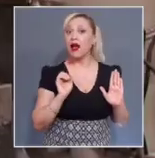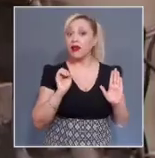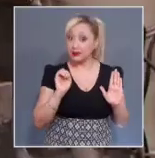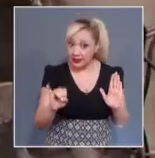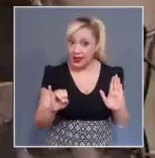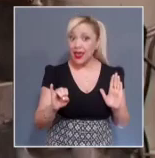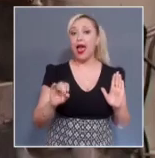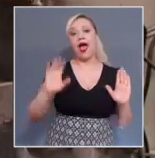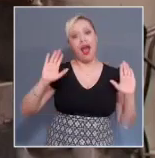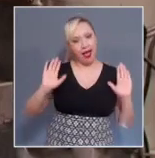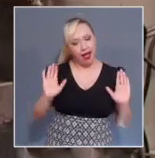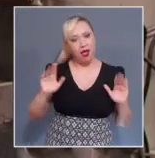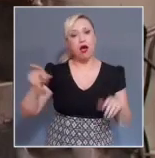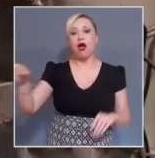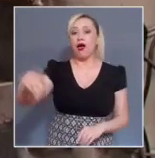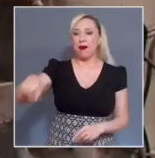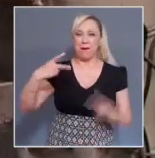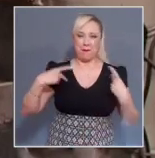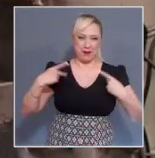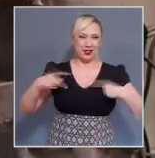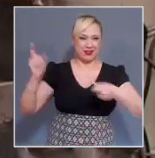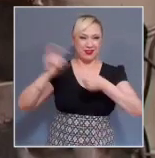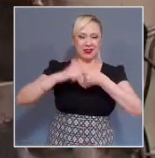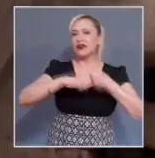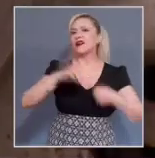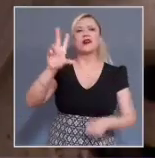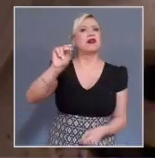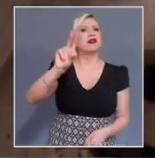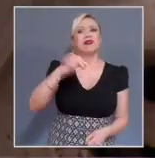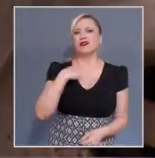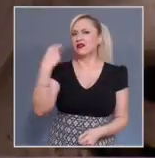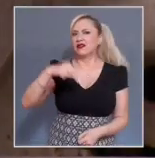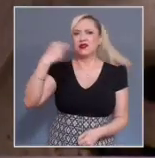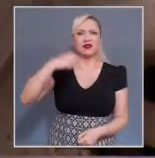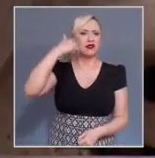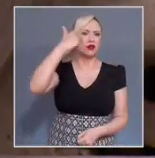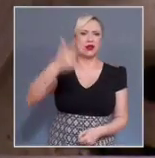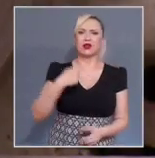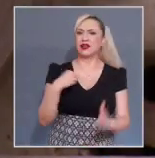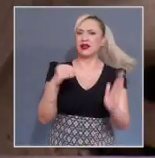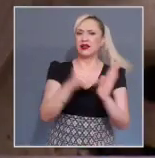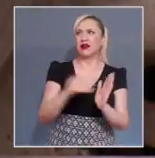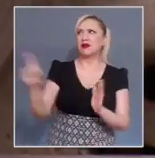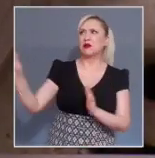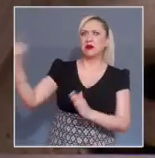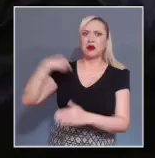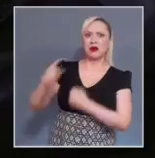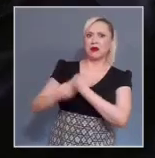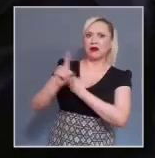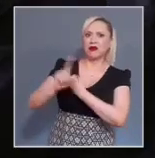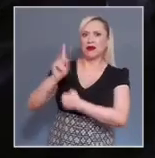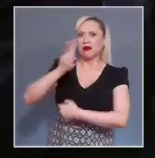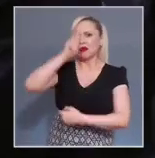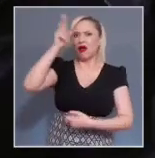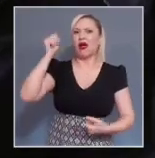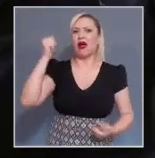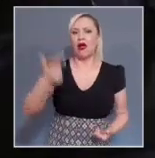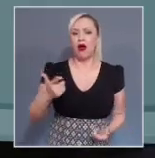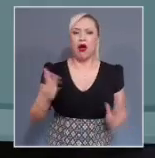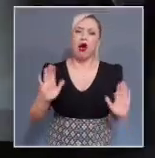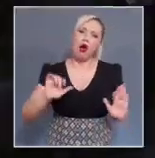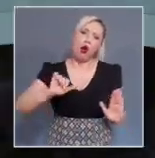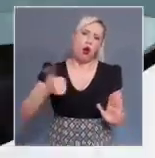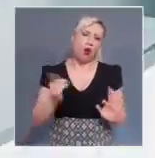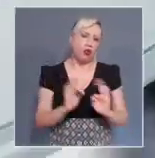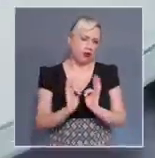datos por temor a sufrir actos de injerencia y discriminación antisindical, es posible acreditar el porcentaje por otros medios.